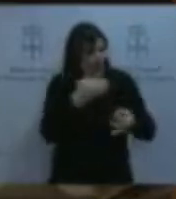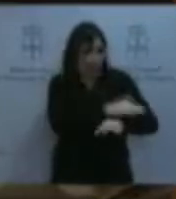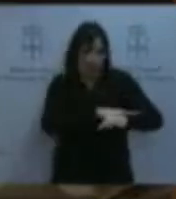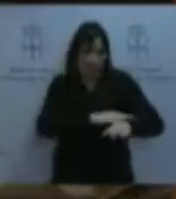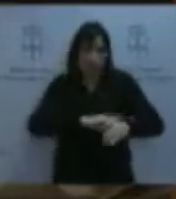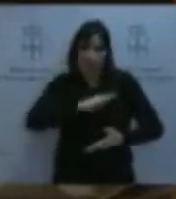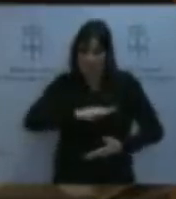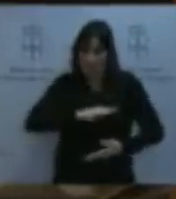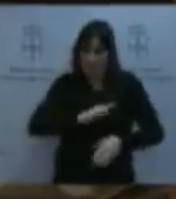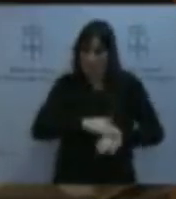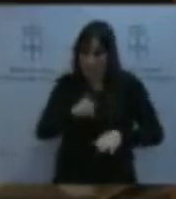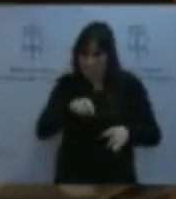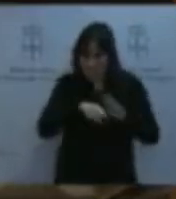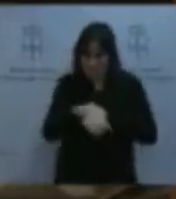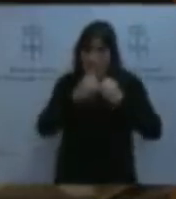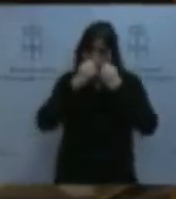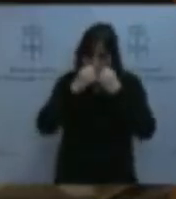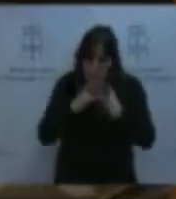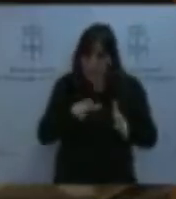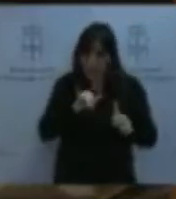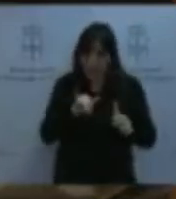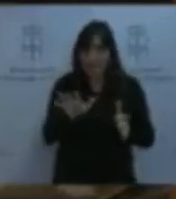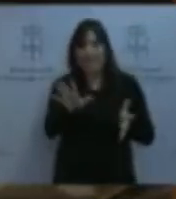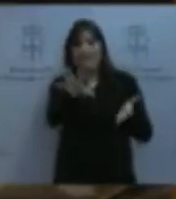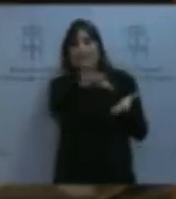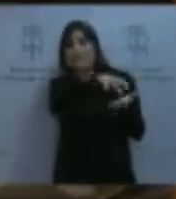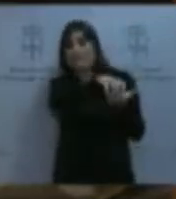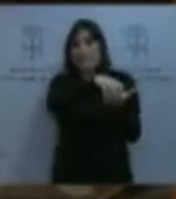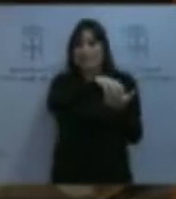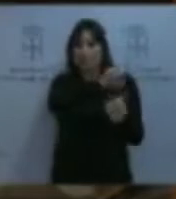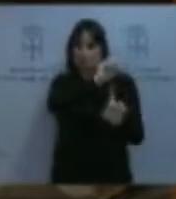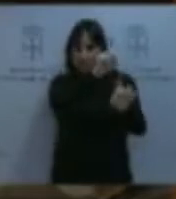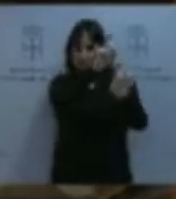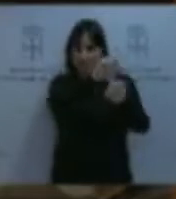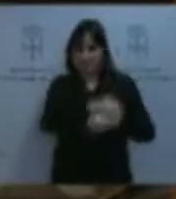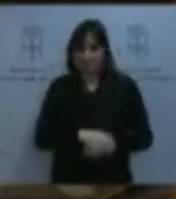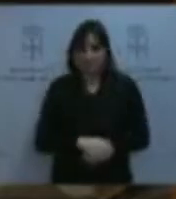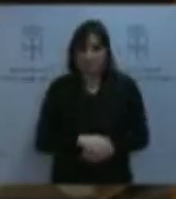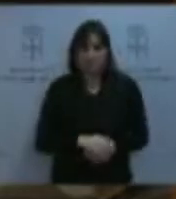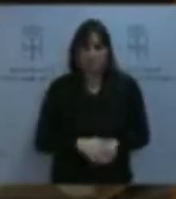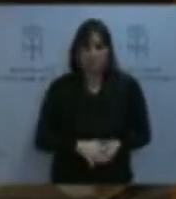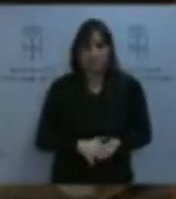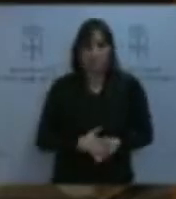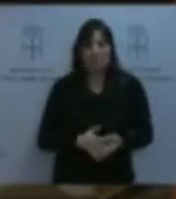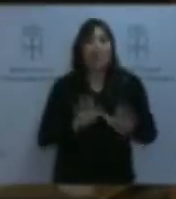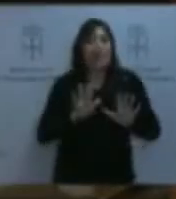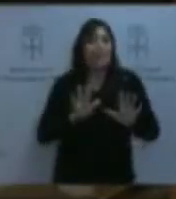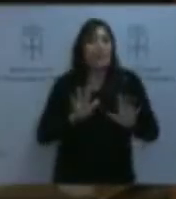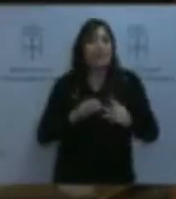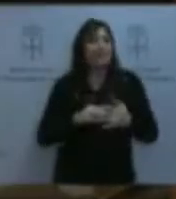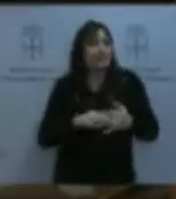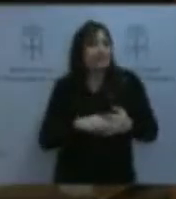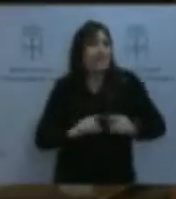uso de ese área central metropolitana. En todo caso, no es la primera vez que ustedes retuercen